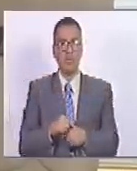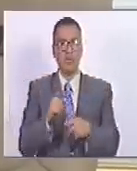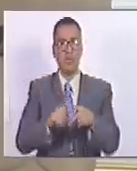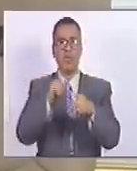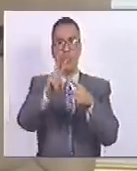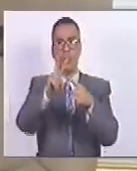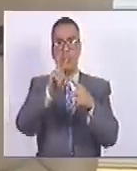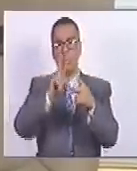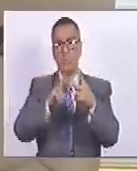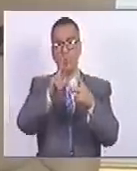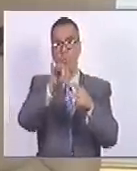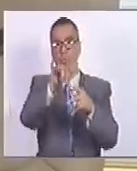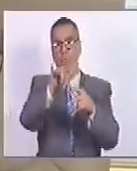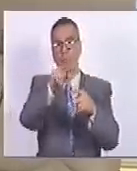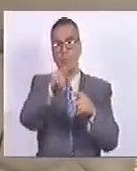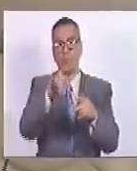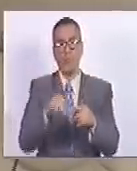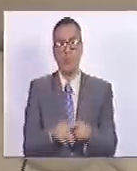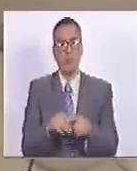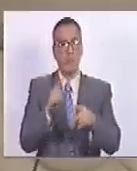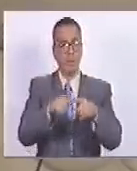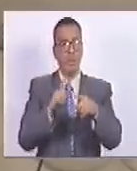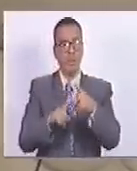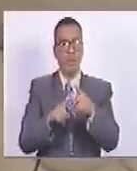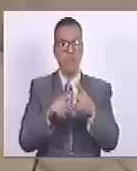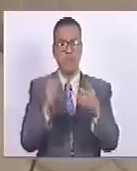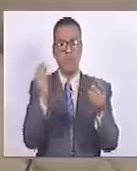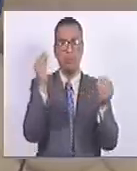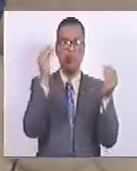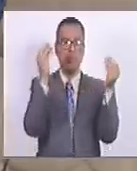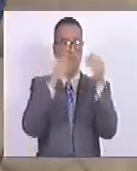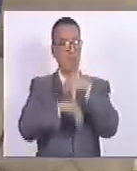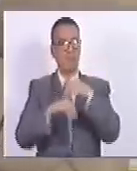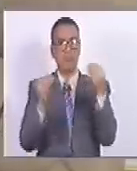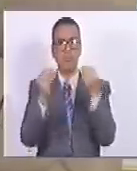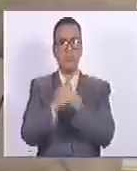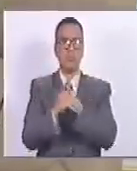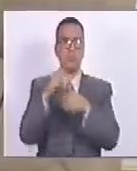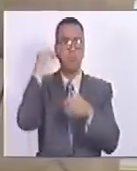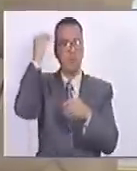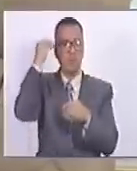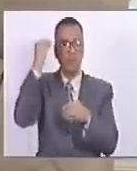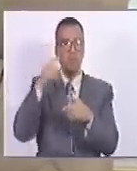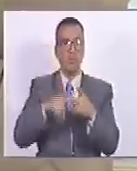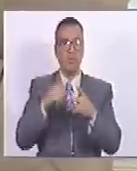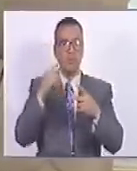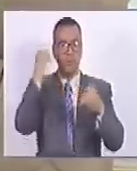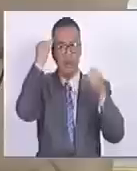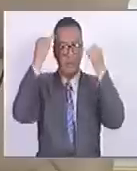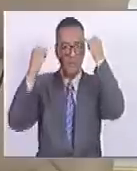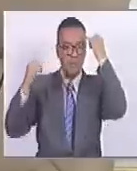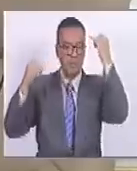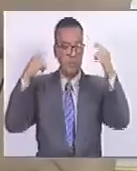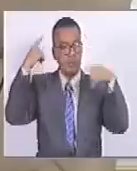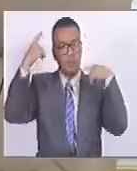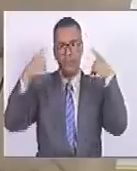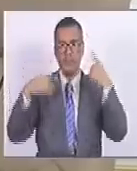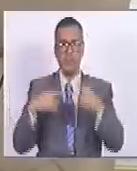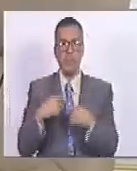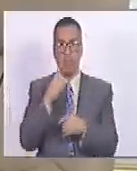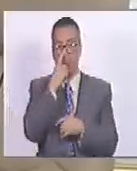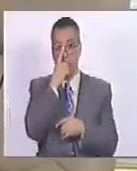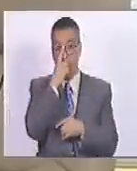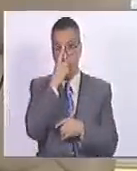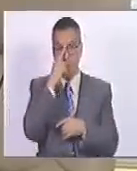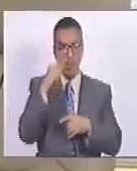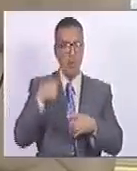cosas sobre el mismo tema y lo dices de forma contradictoria, es un pensamiento psicótico, delirante. Y